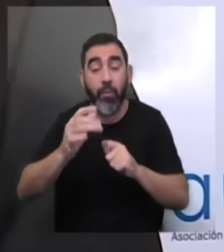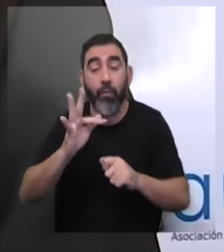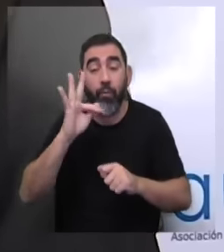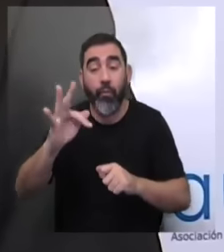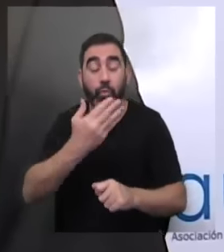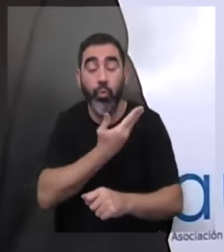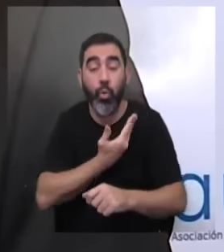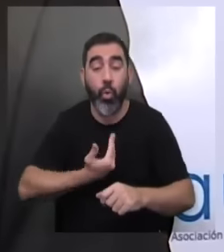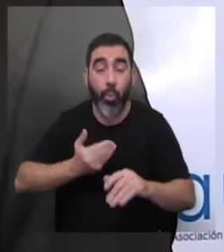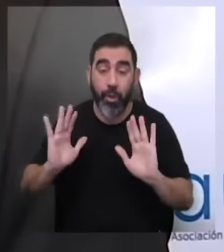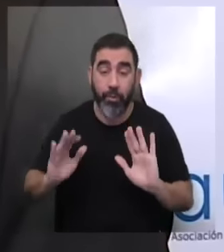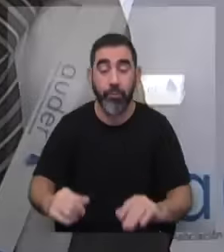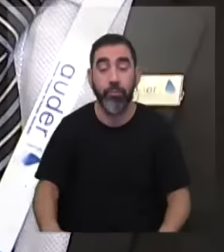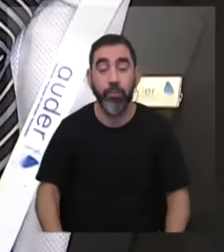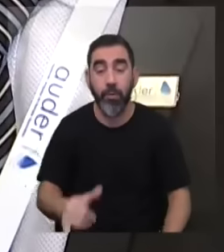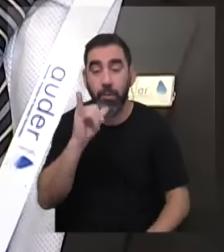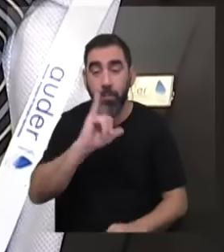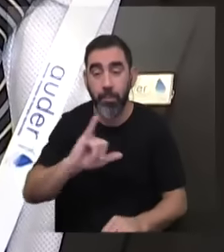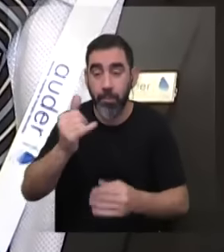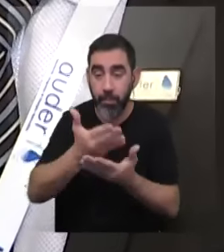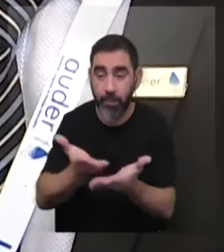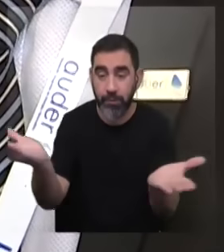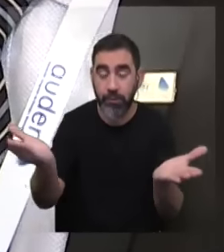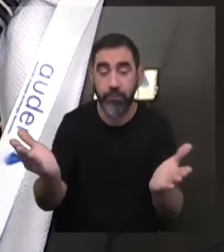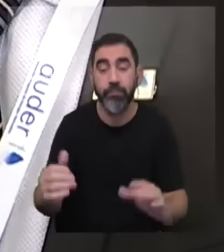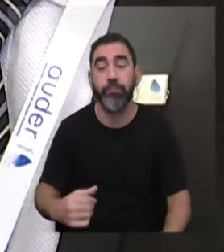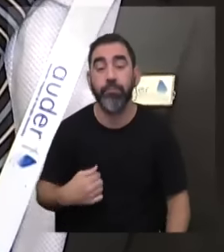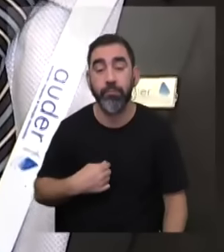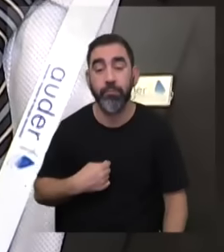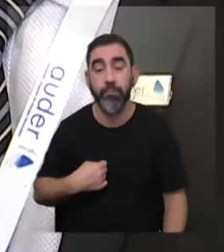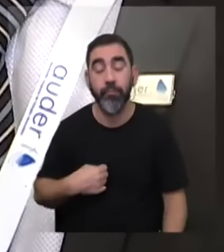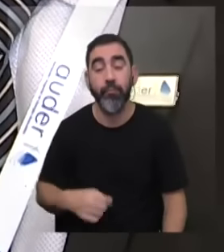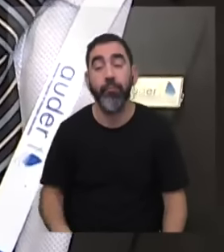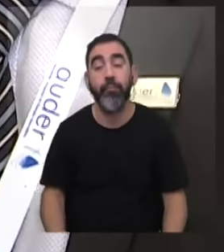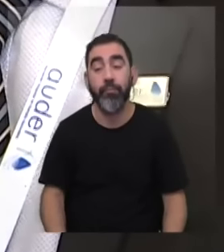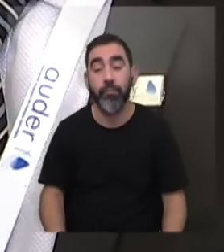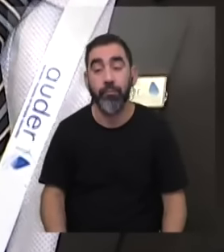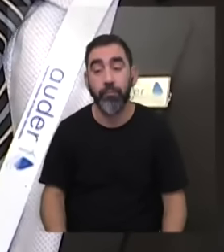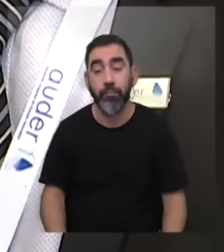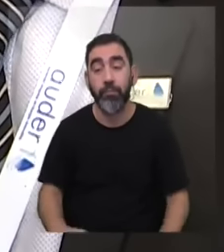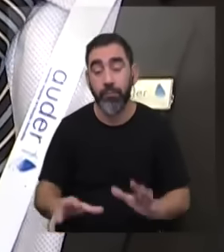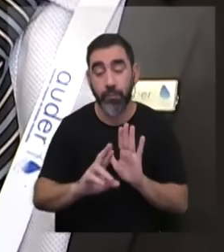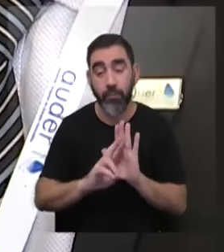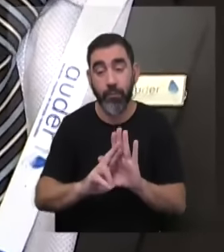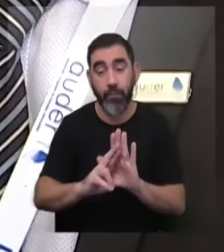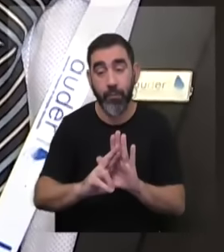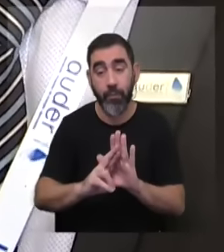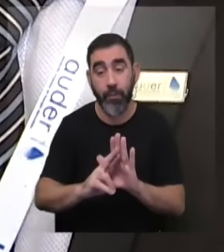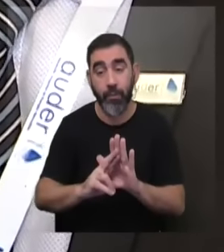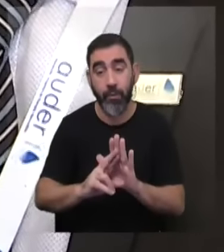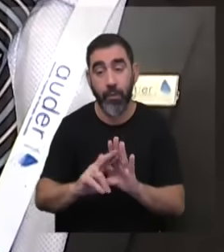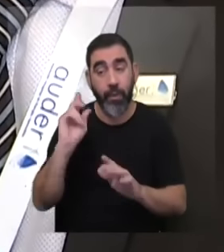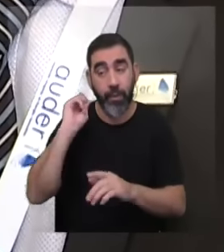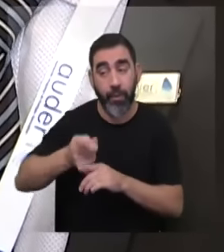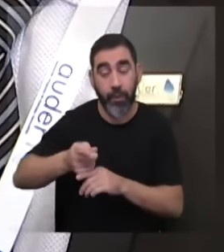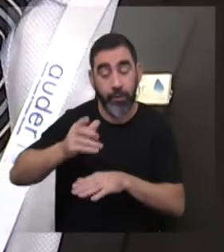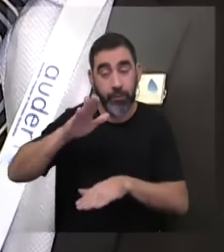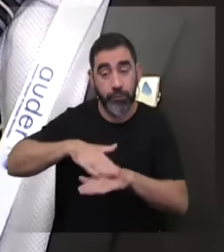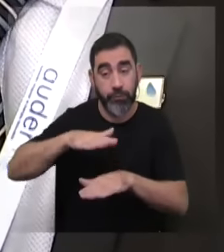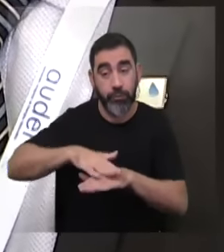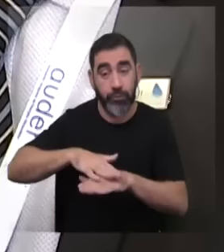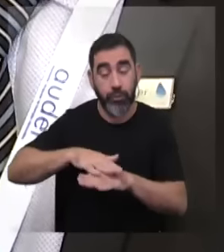posición que es un poco el mensaje que queremos transmitir sobre todo al sector acá están presentes Los grandes tomadores de decisiones sobre